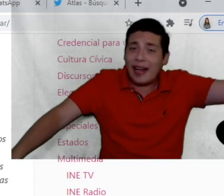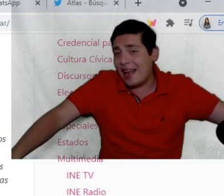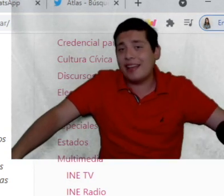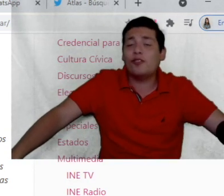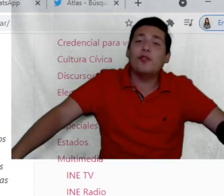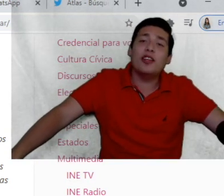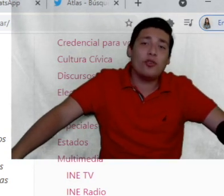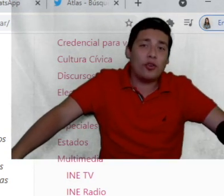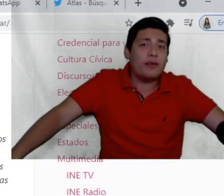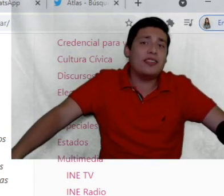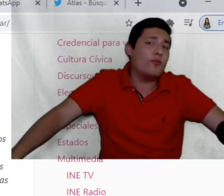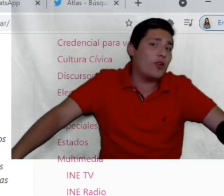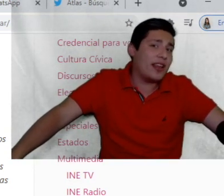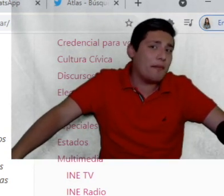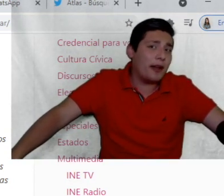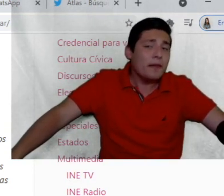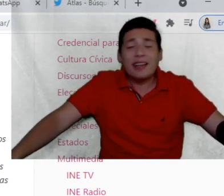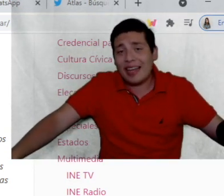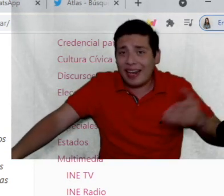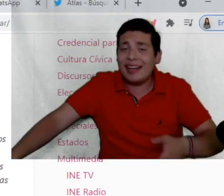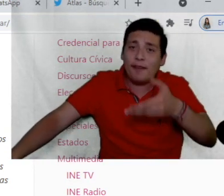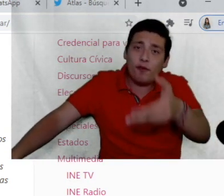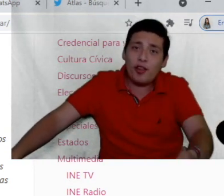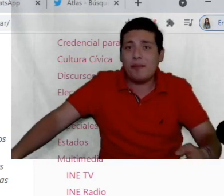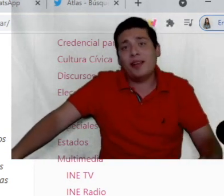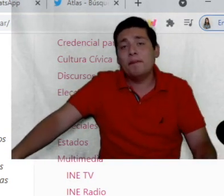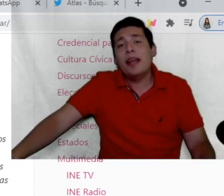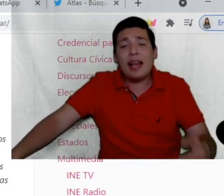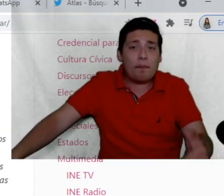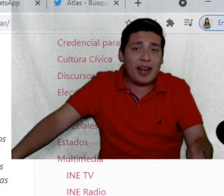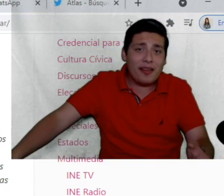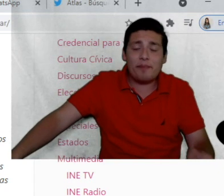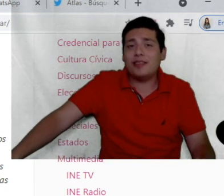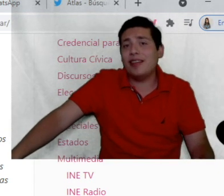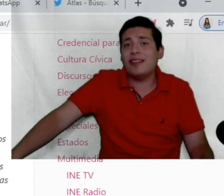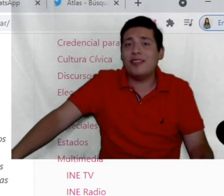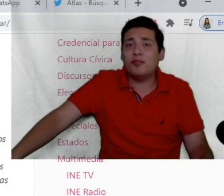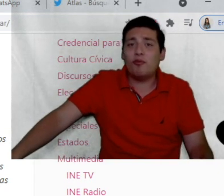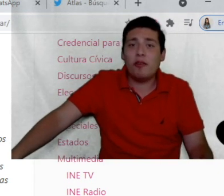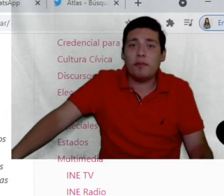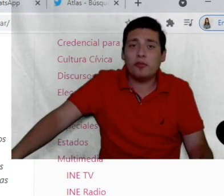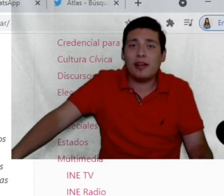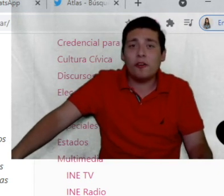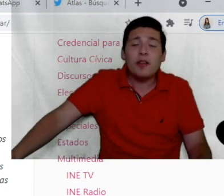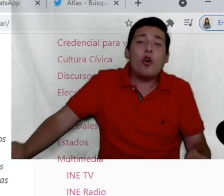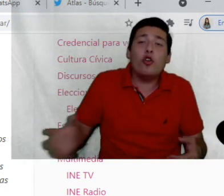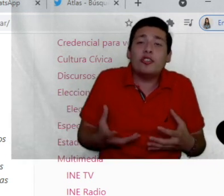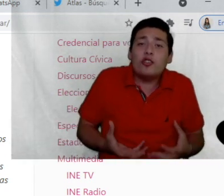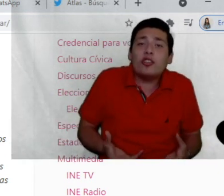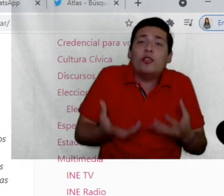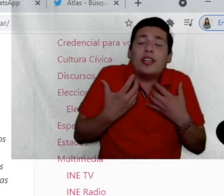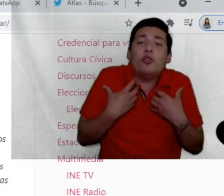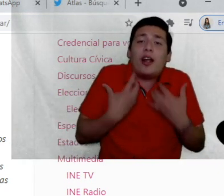por unos canallas como Lencho Córdoba y Ciro Murayama. ¿Qué creen que influya más? la palabra del presidente Andrés Manuel López Obrador o